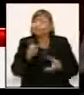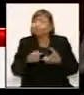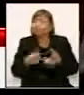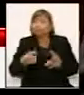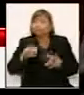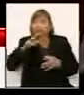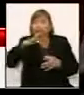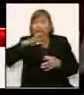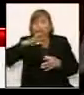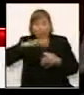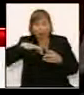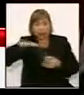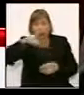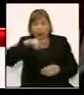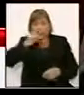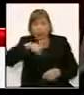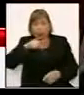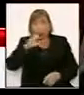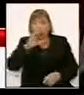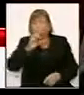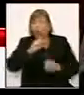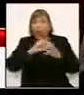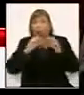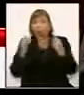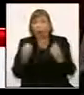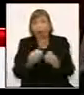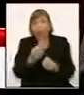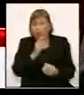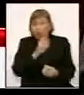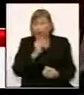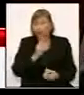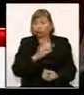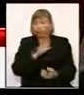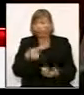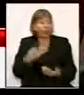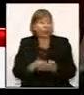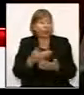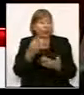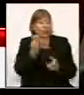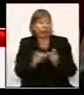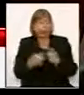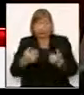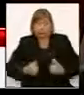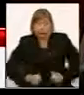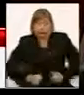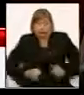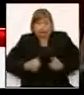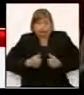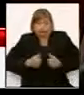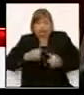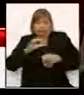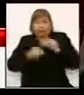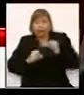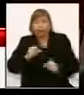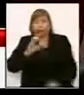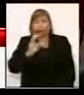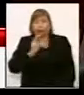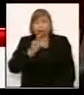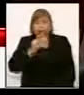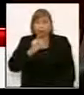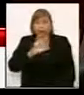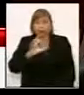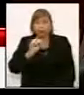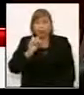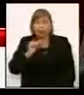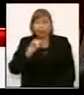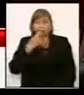trébol sí, óvalo no. Es decir, todas las personas que vivimos, porque yo vivo en el Asentamiento Humano Municipal Chillón, queremos